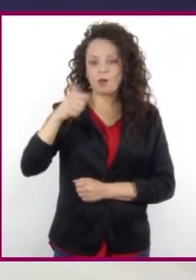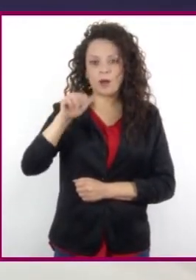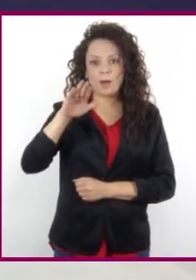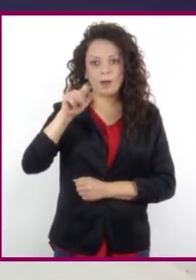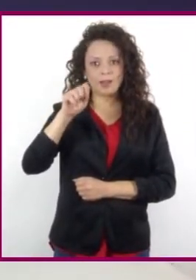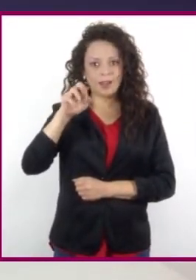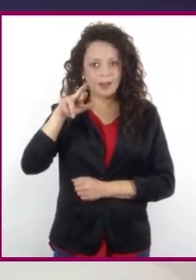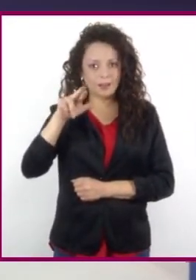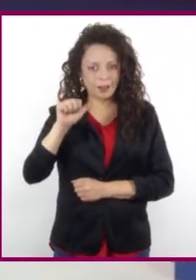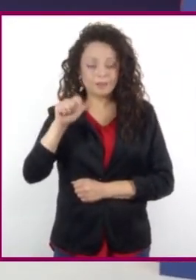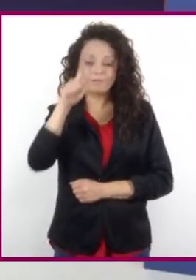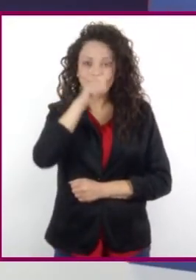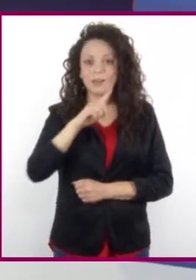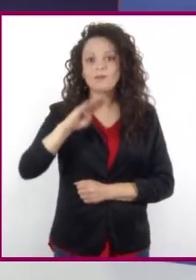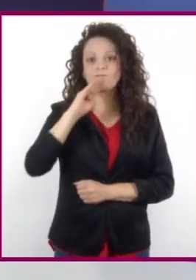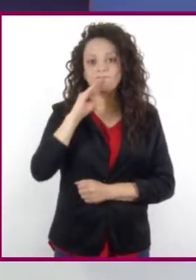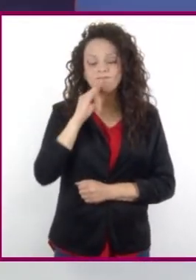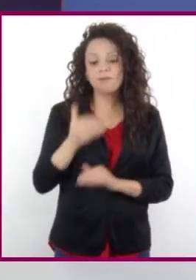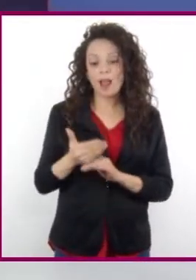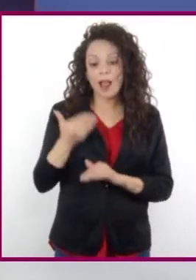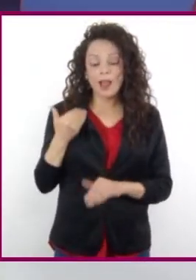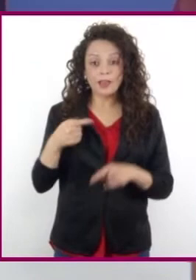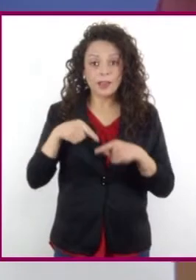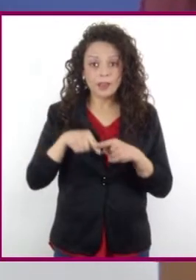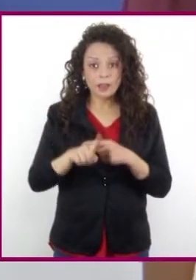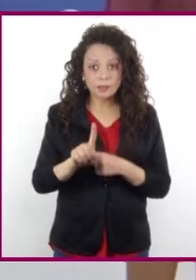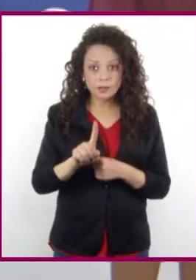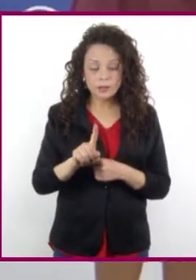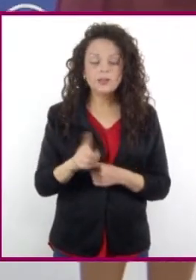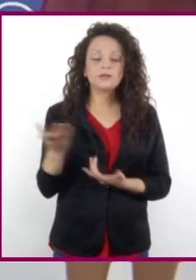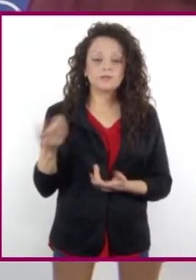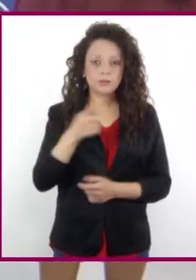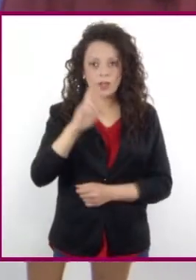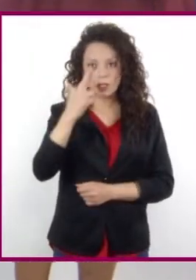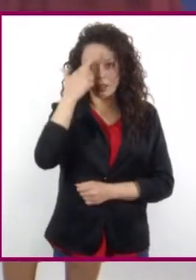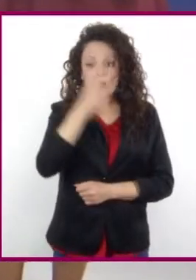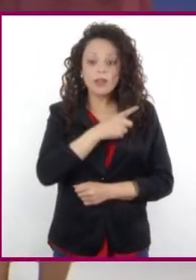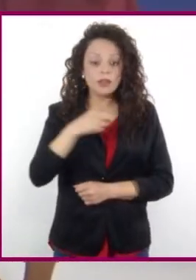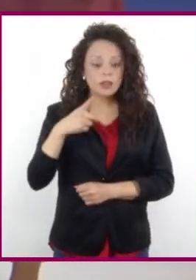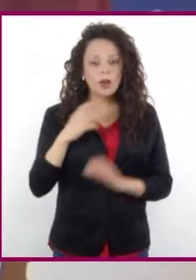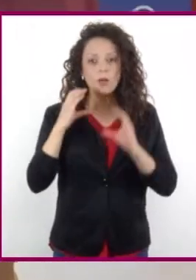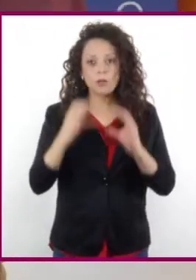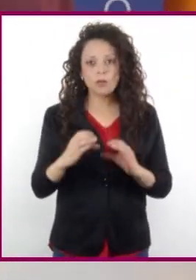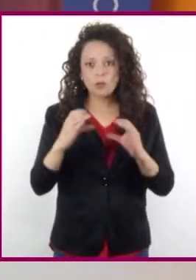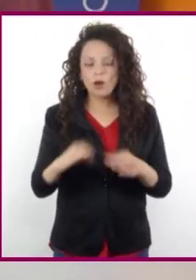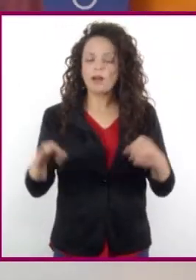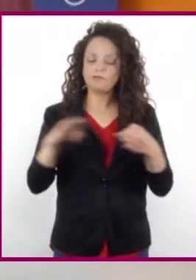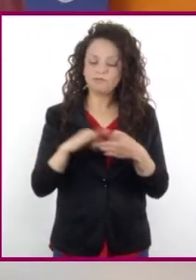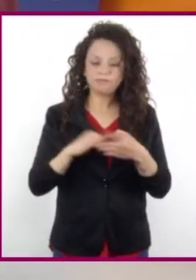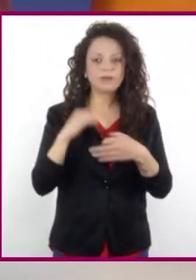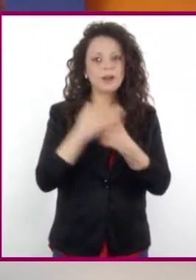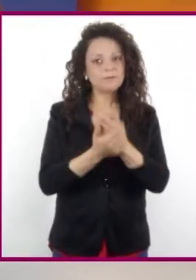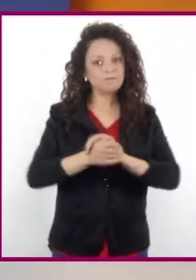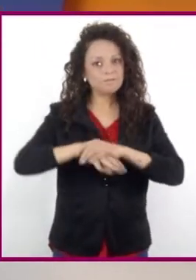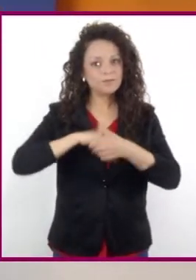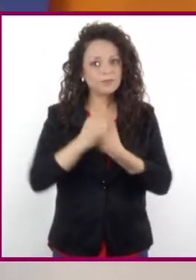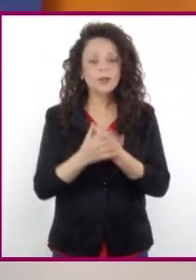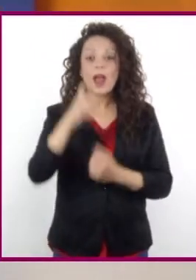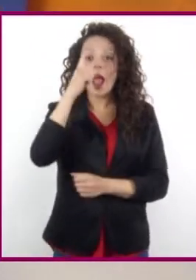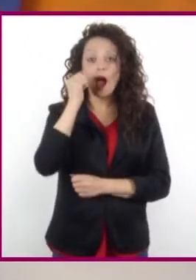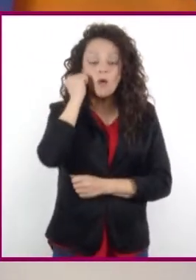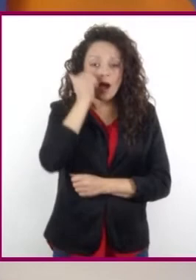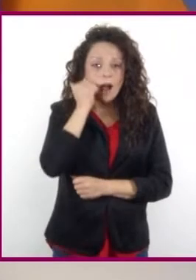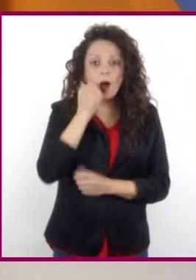secundaria. Antes de iniciar, les recuerdo que debemos seguir cuidándonos lavando frecuentemente nuestras manos con agua y abundante